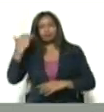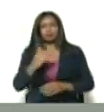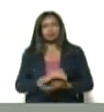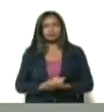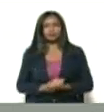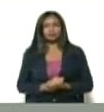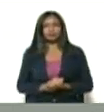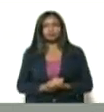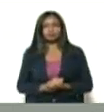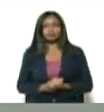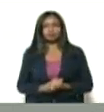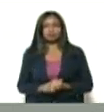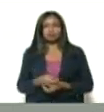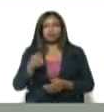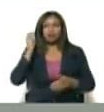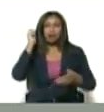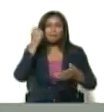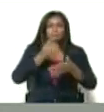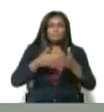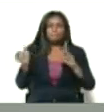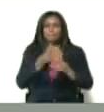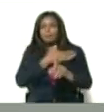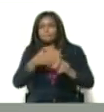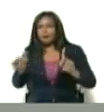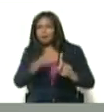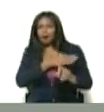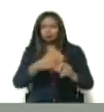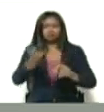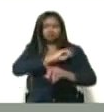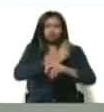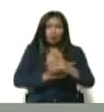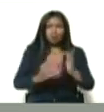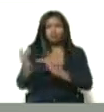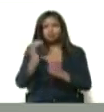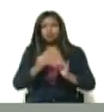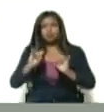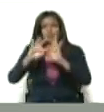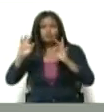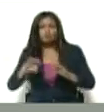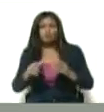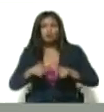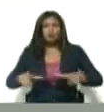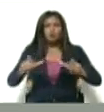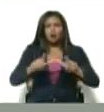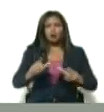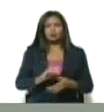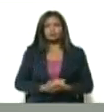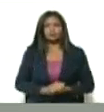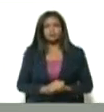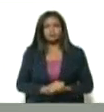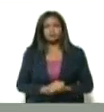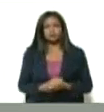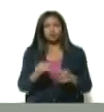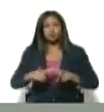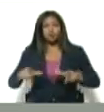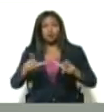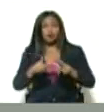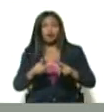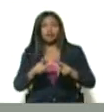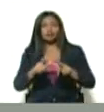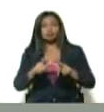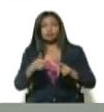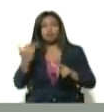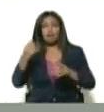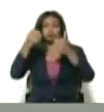Lo torturan. Ustedes saben que lo torturan en templos, en los sitios, en las cárceles que estaban